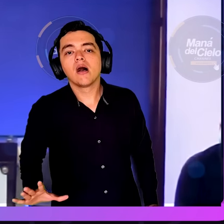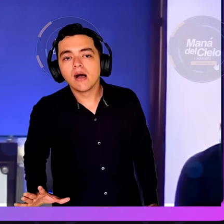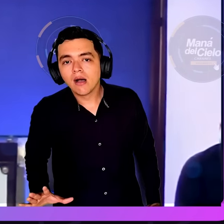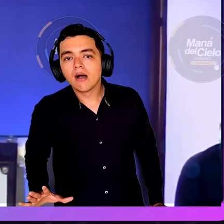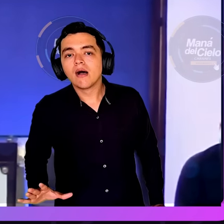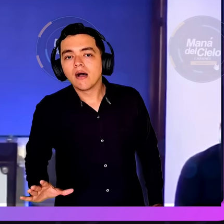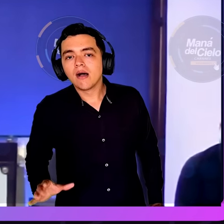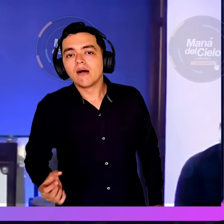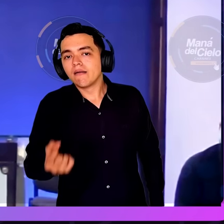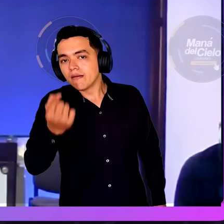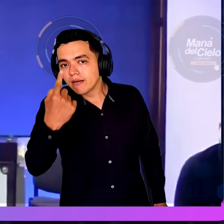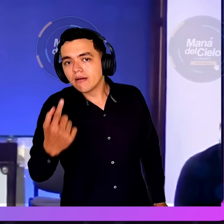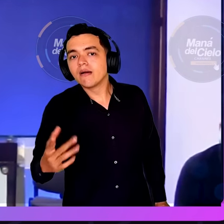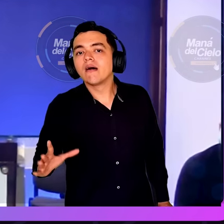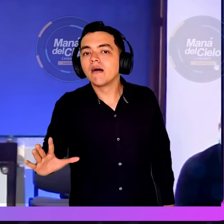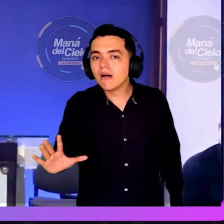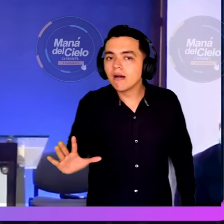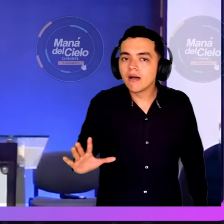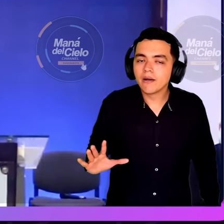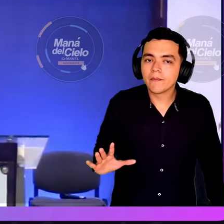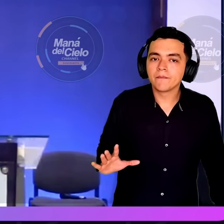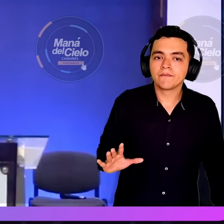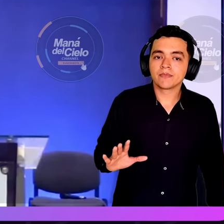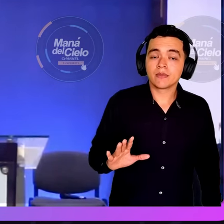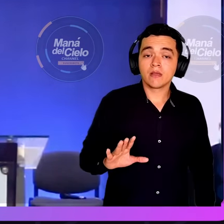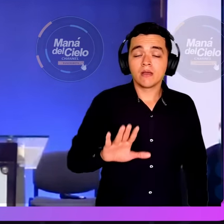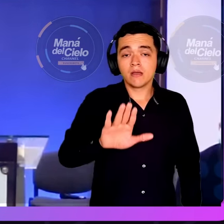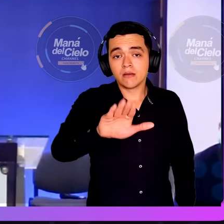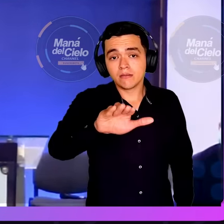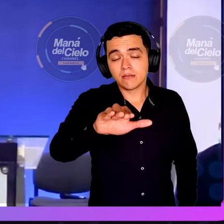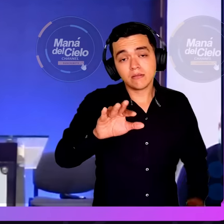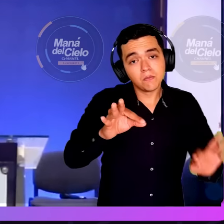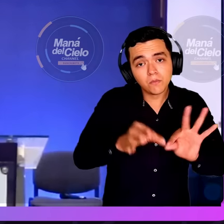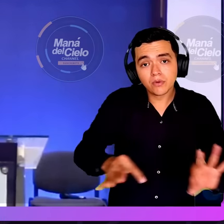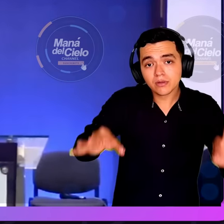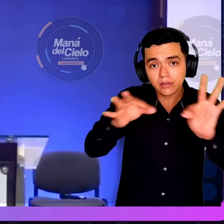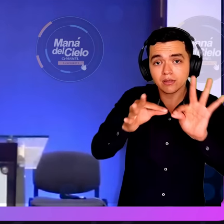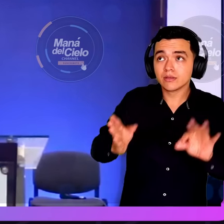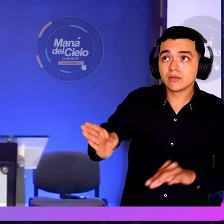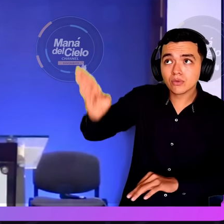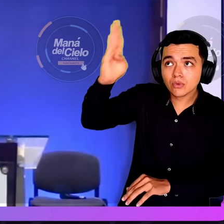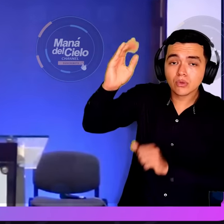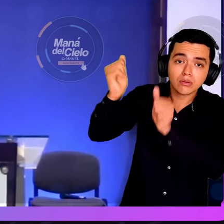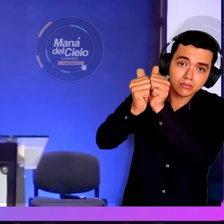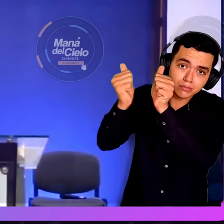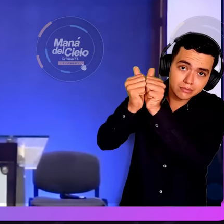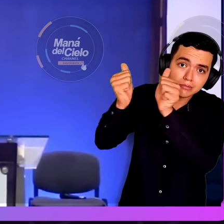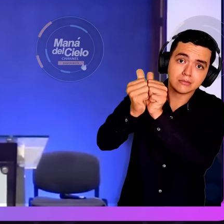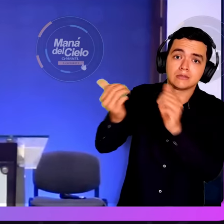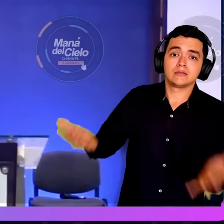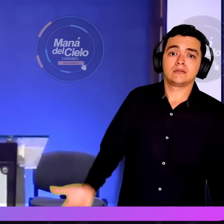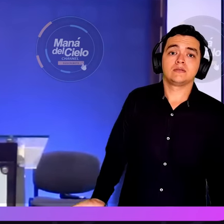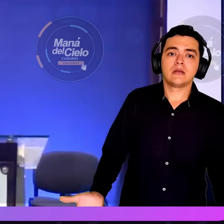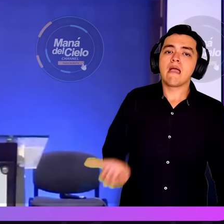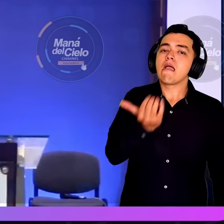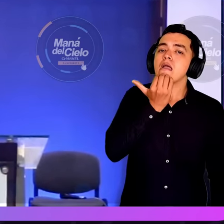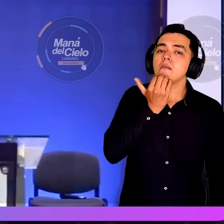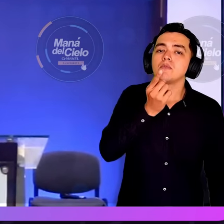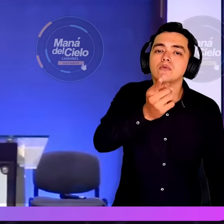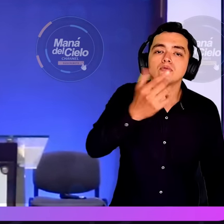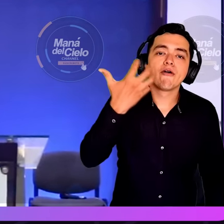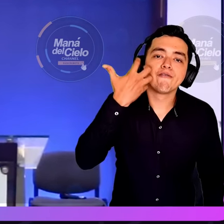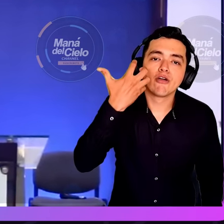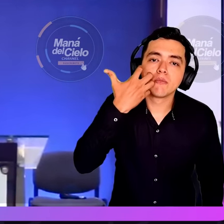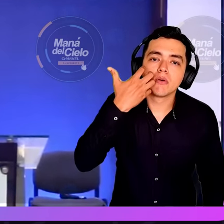Ahora, hermanos, qué triste perder el contacto con Dios. Yo creo, yo le digo, Señor,